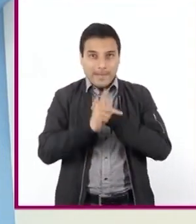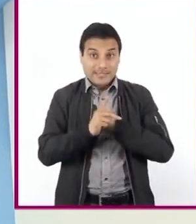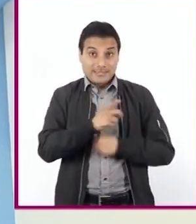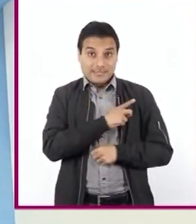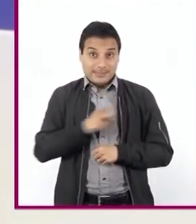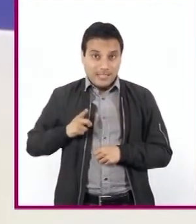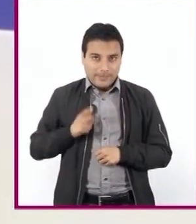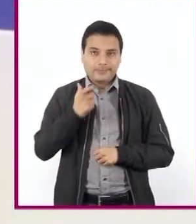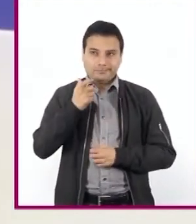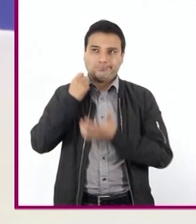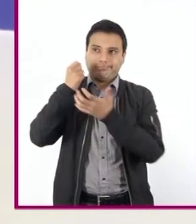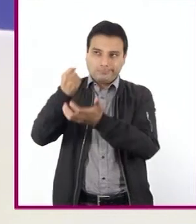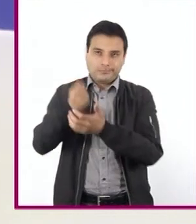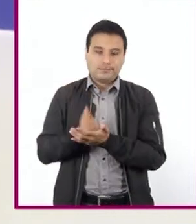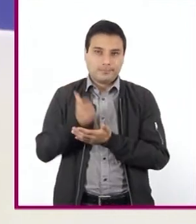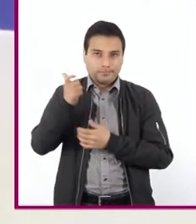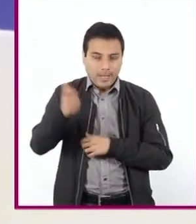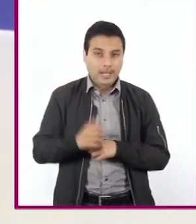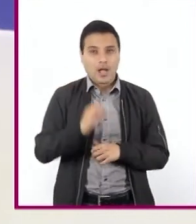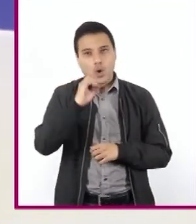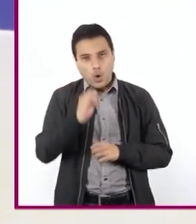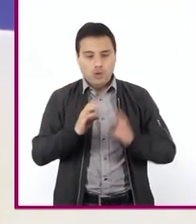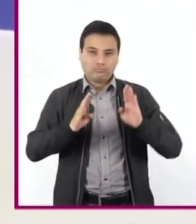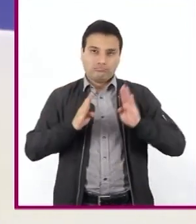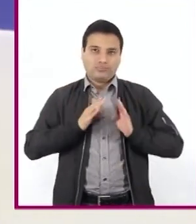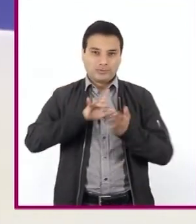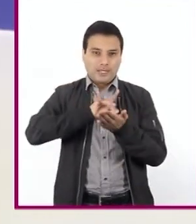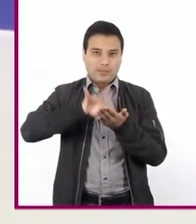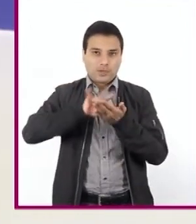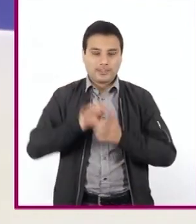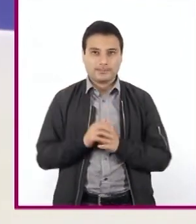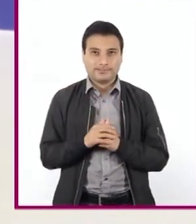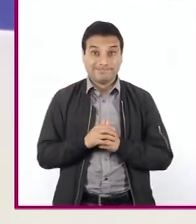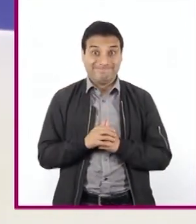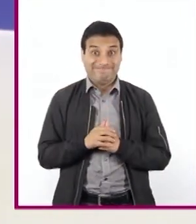militares. Así, de los metales preciosos que